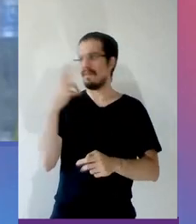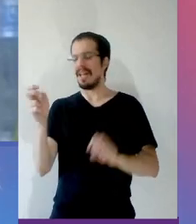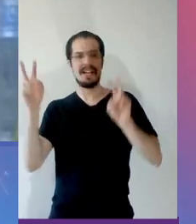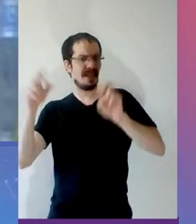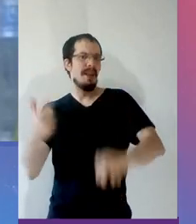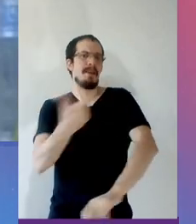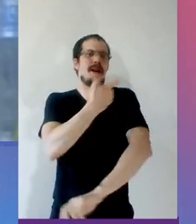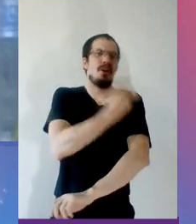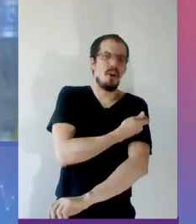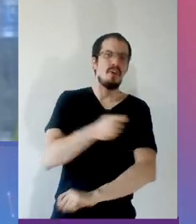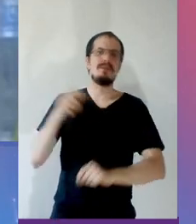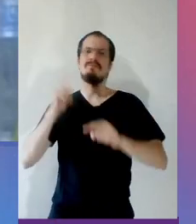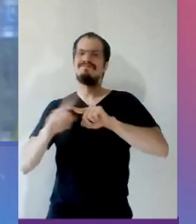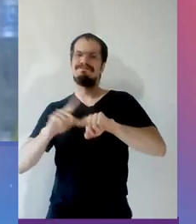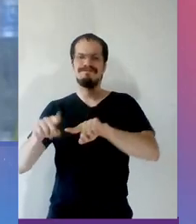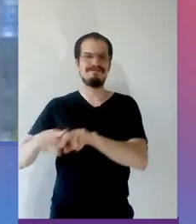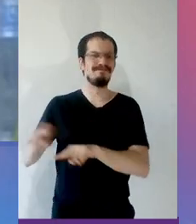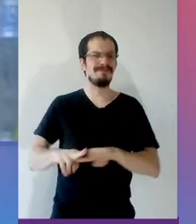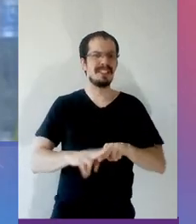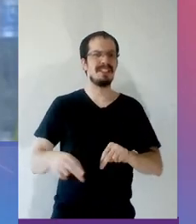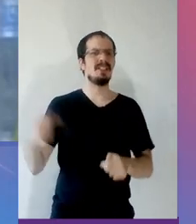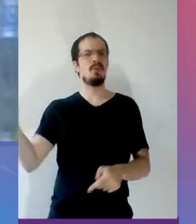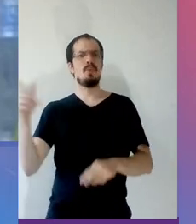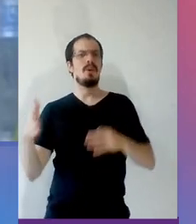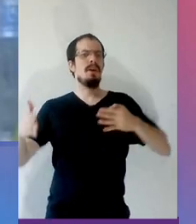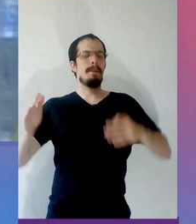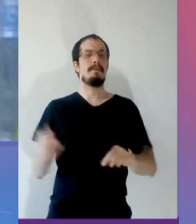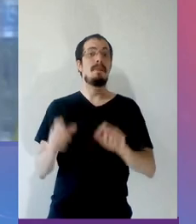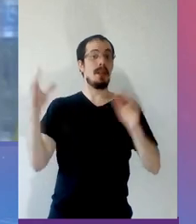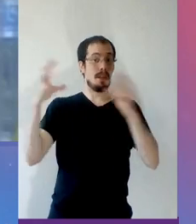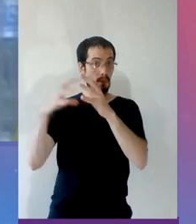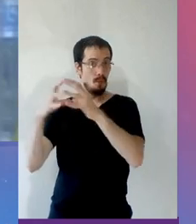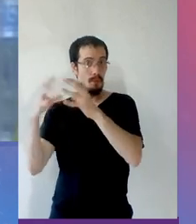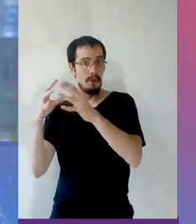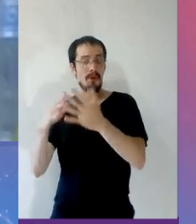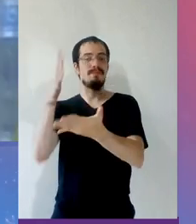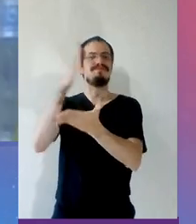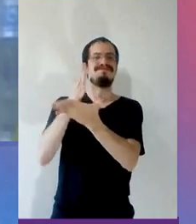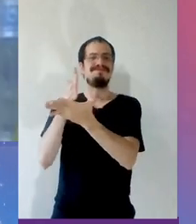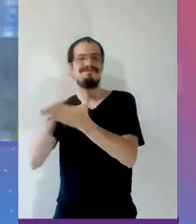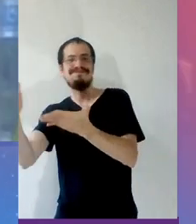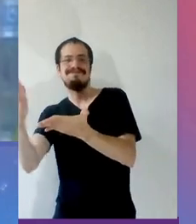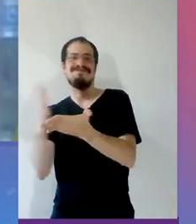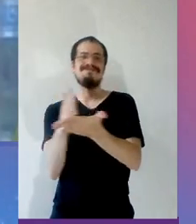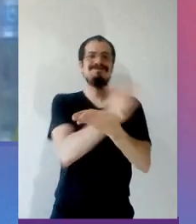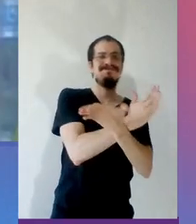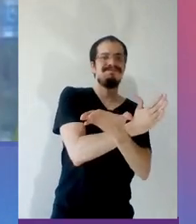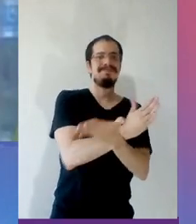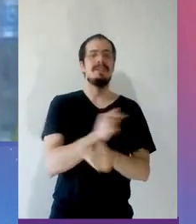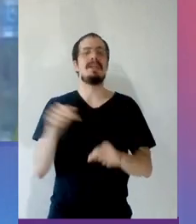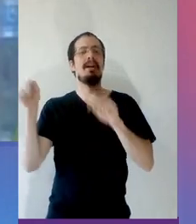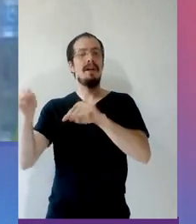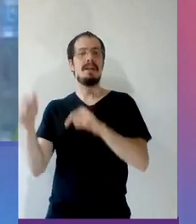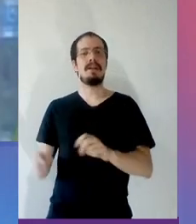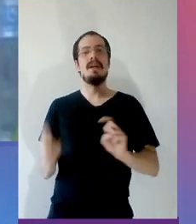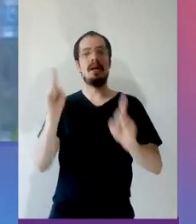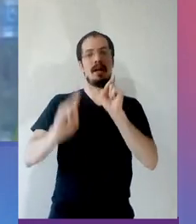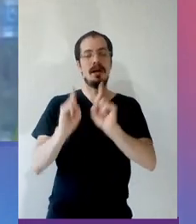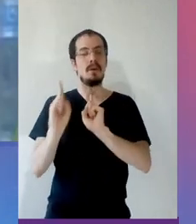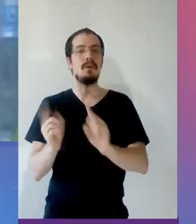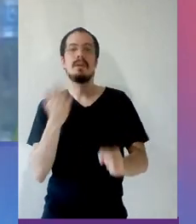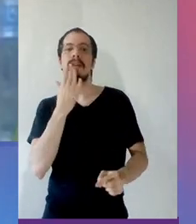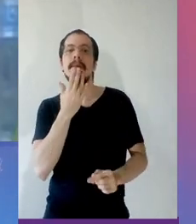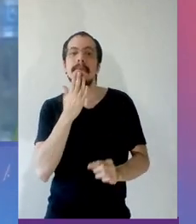COVID, entonces se tuvieron que dividir los equipos que ya estaban para hacer otro tipo de cosas. Se resguardaron de todas formas